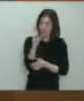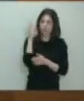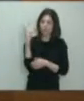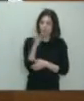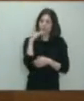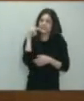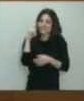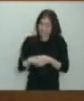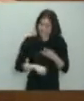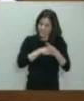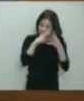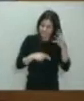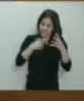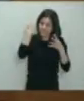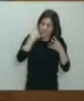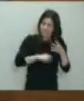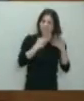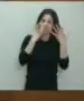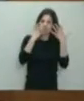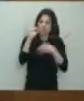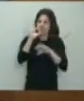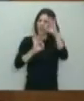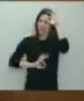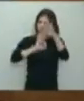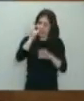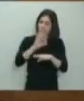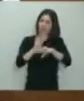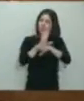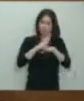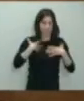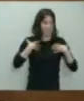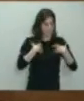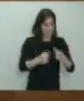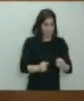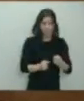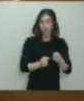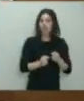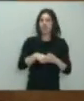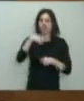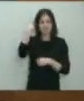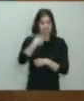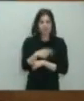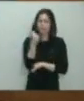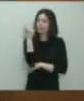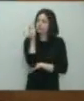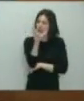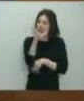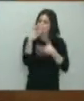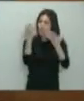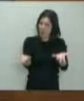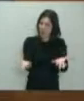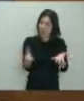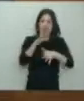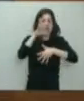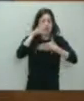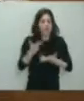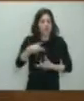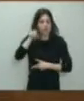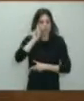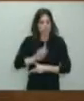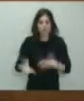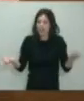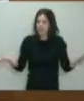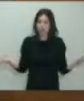detallados. Sabíamos que el 90% correspondería a la Consejería de Sanidad y se sabía el costo que iba a suponer eso. Hoy no sabemos ni